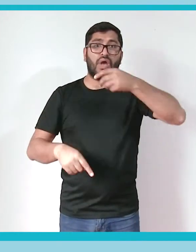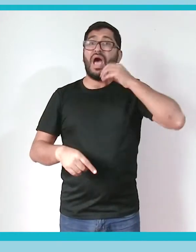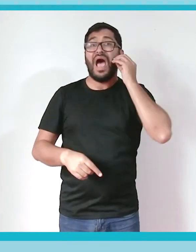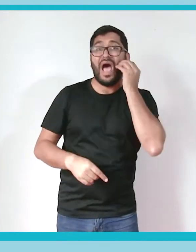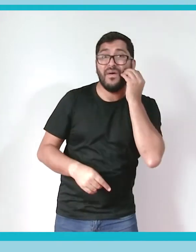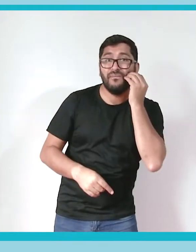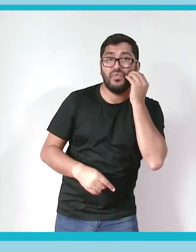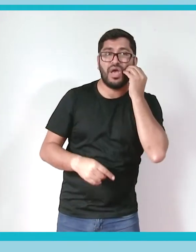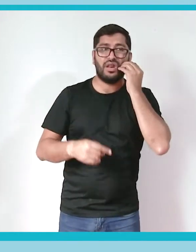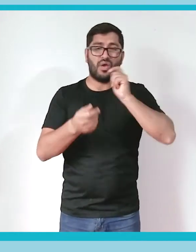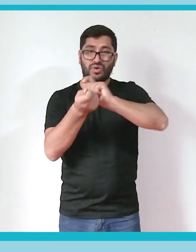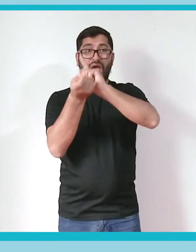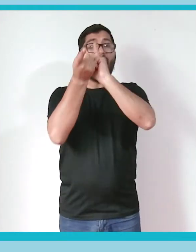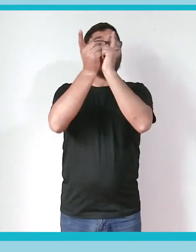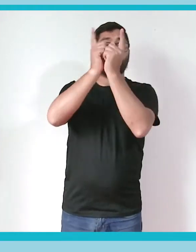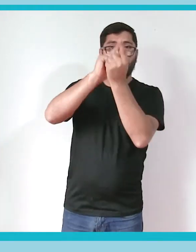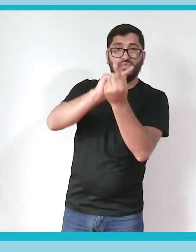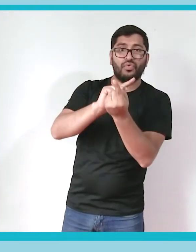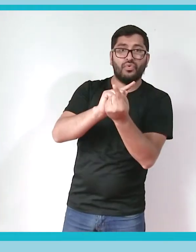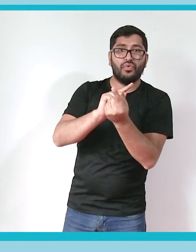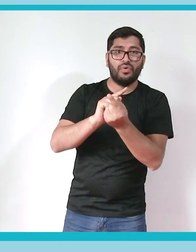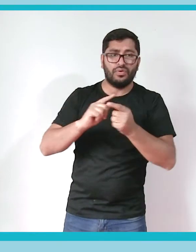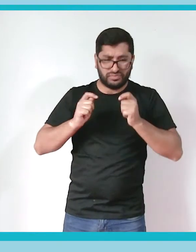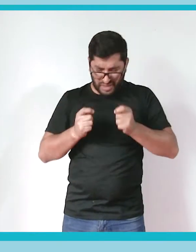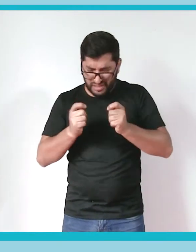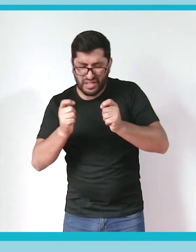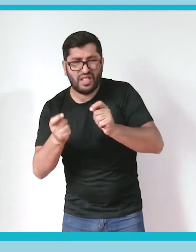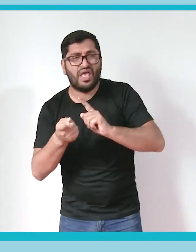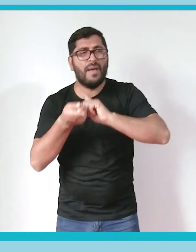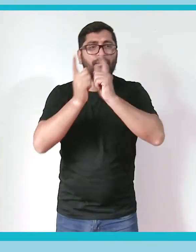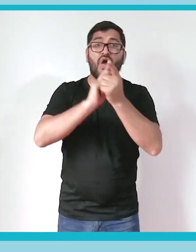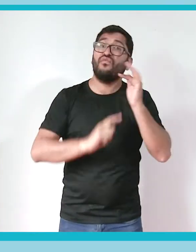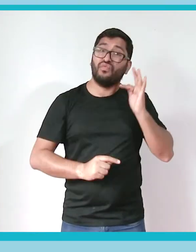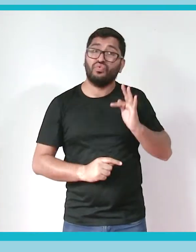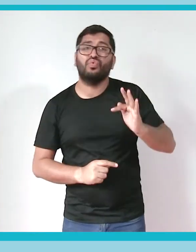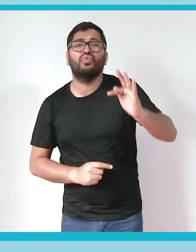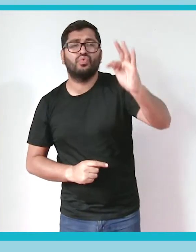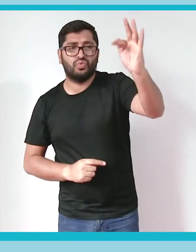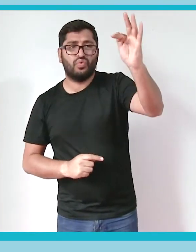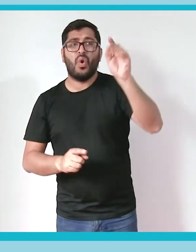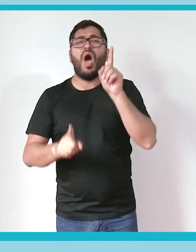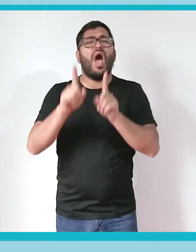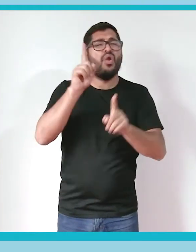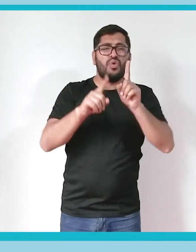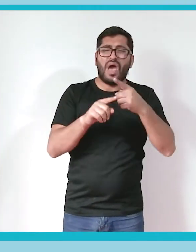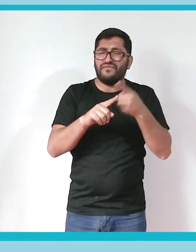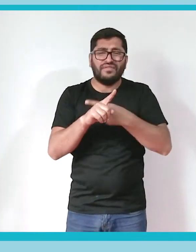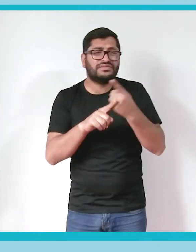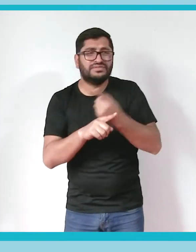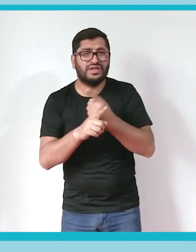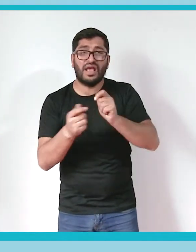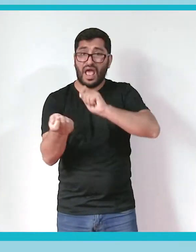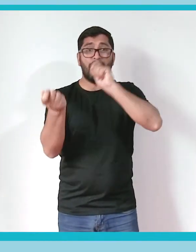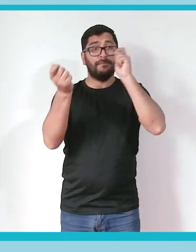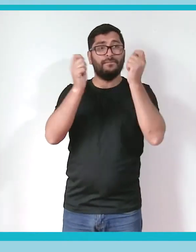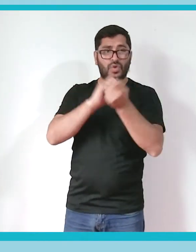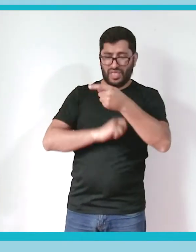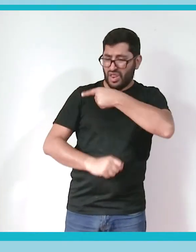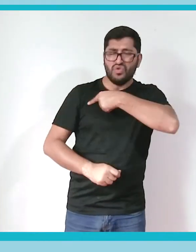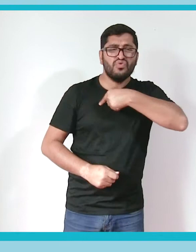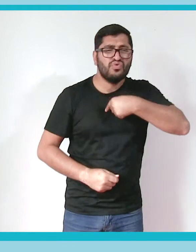nuestros padres, nuestros abuelos han cambiado, han tratado de cambiarnos el futuro, a